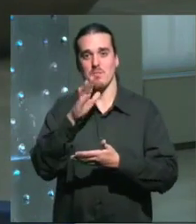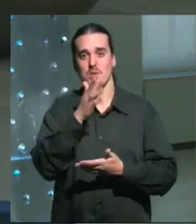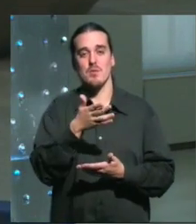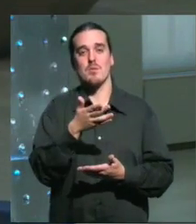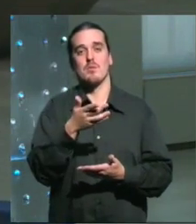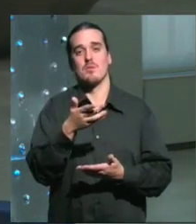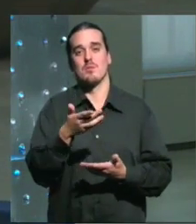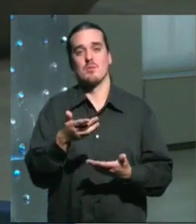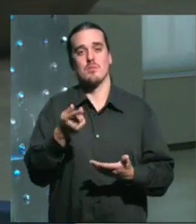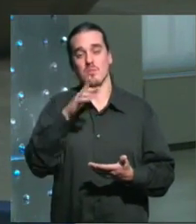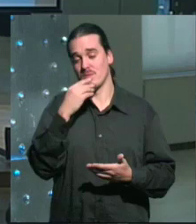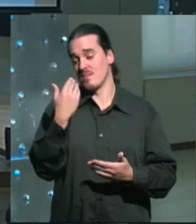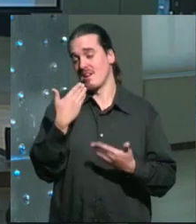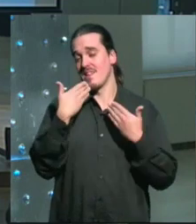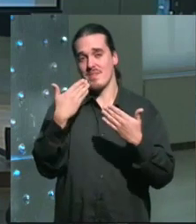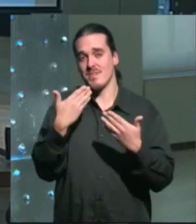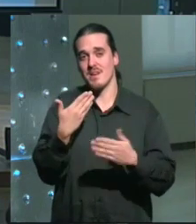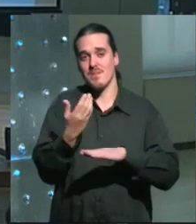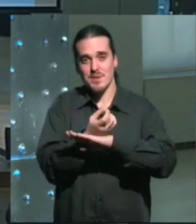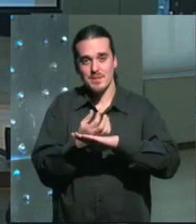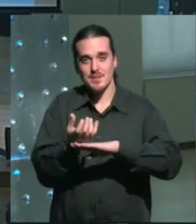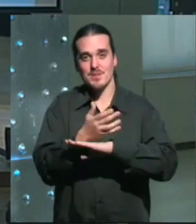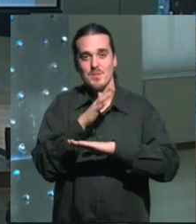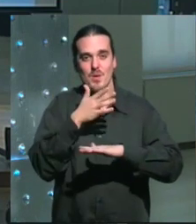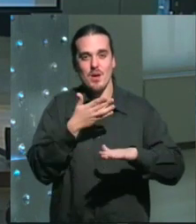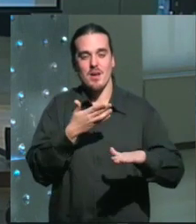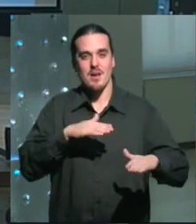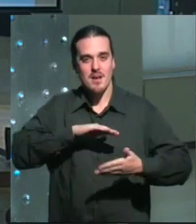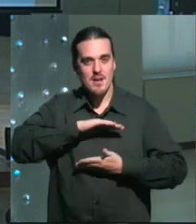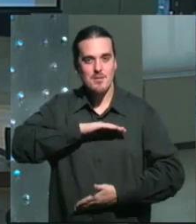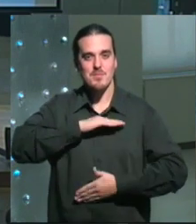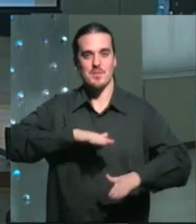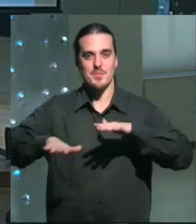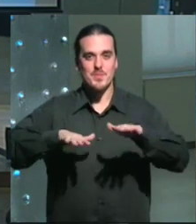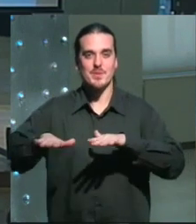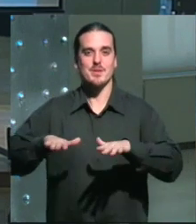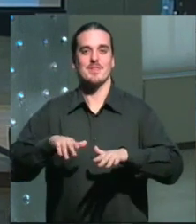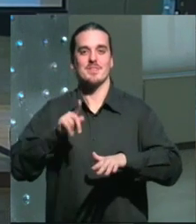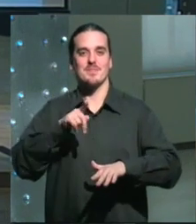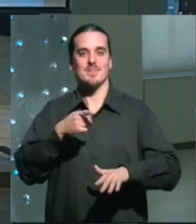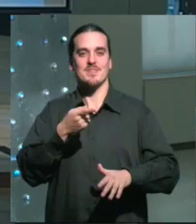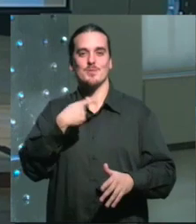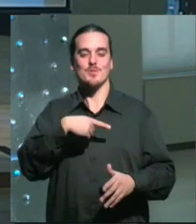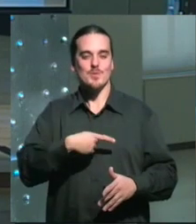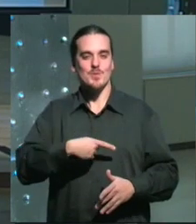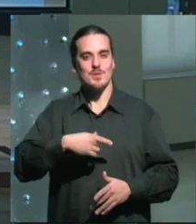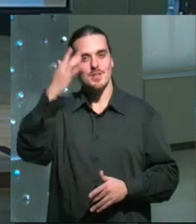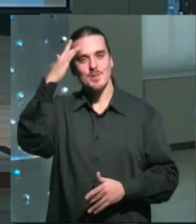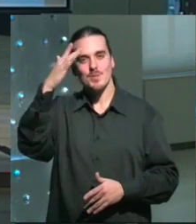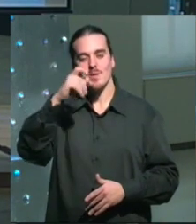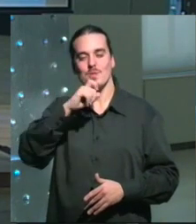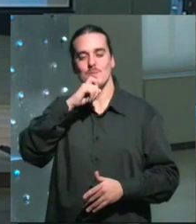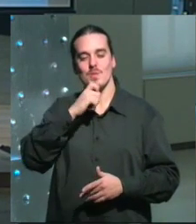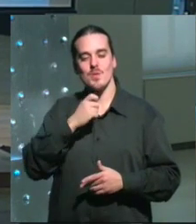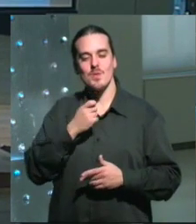datos, por esa capacidad de movilización, por esa capacidad de inyectar ilusión para que la gente supiese lo que